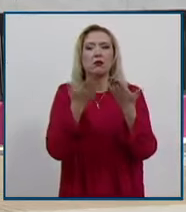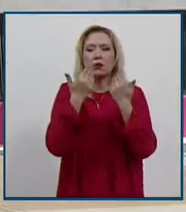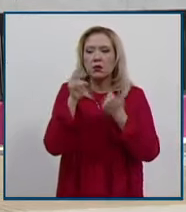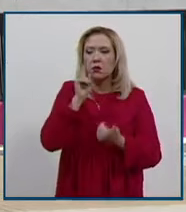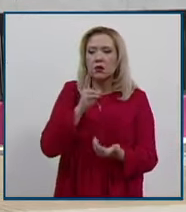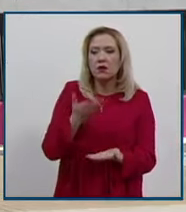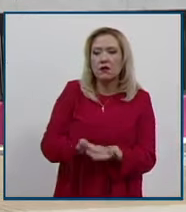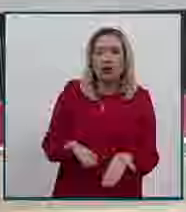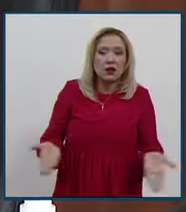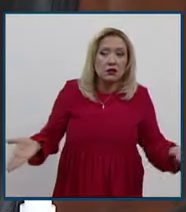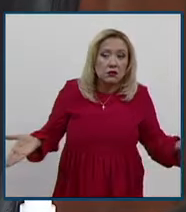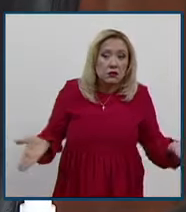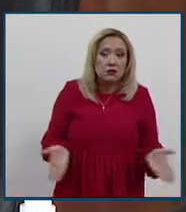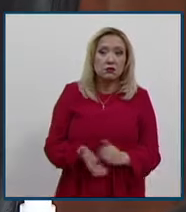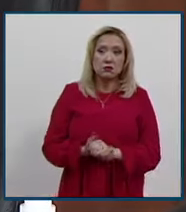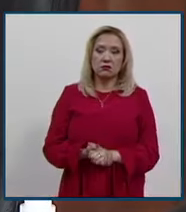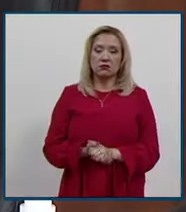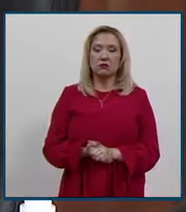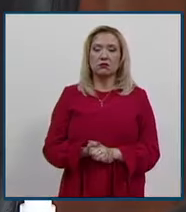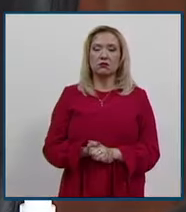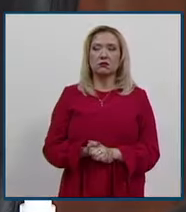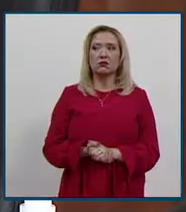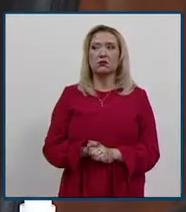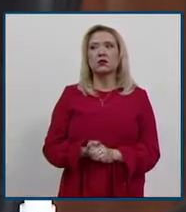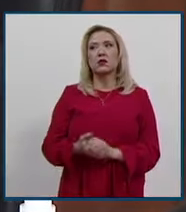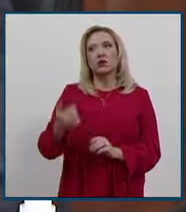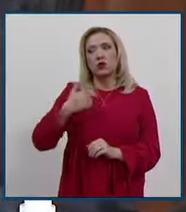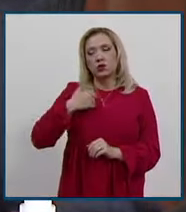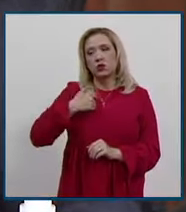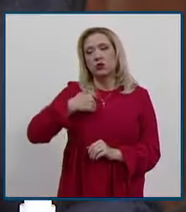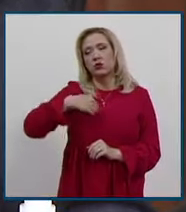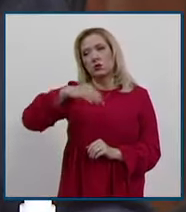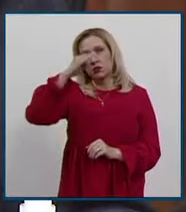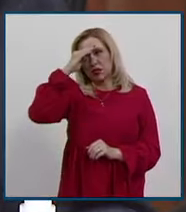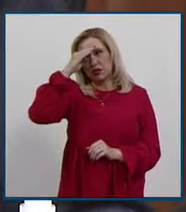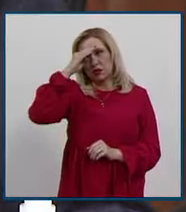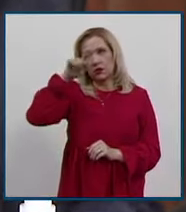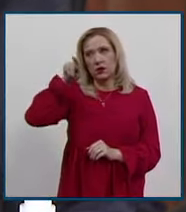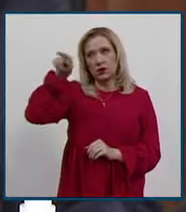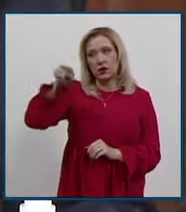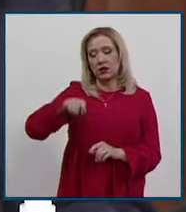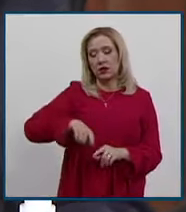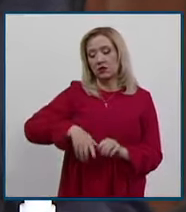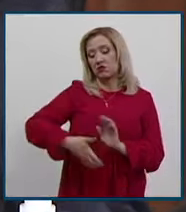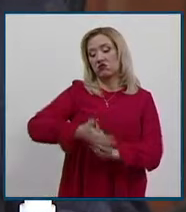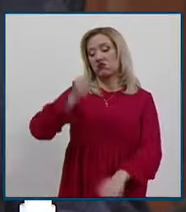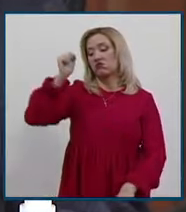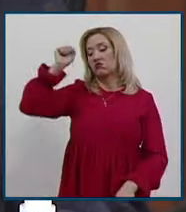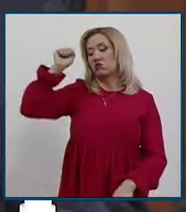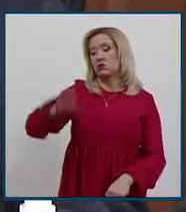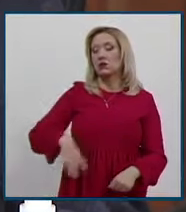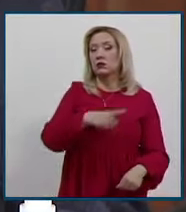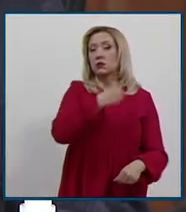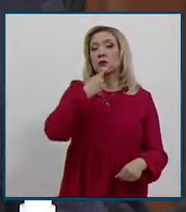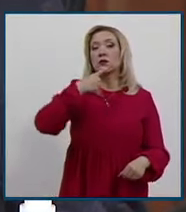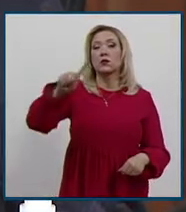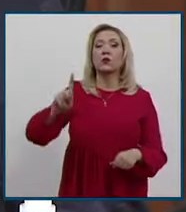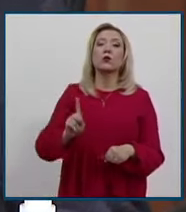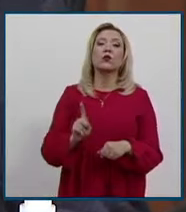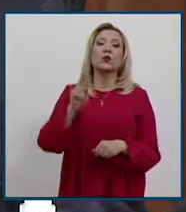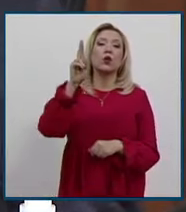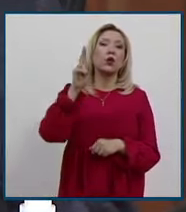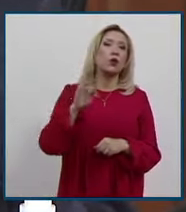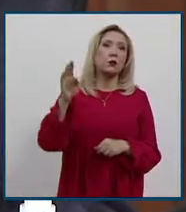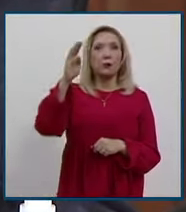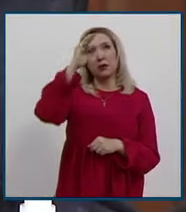elementos de prueba estimo que haber desechado esta queja Por una parte al